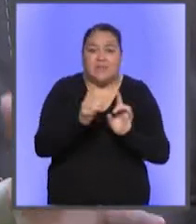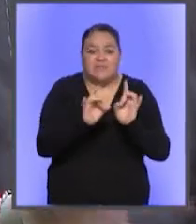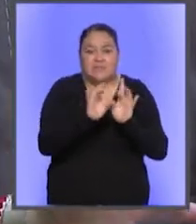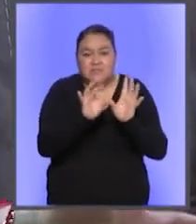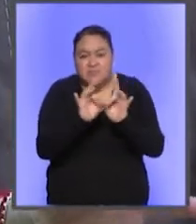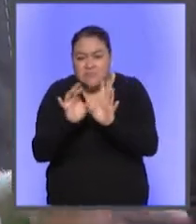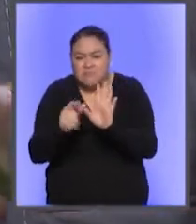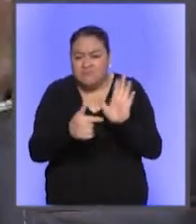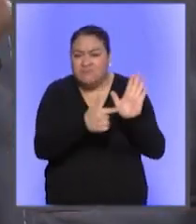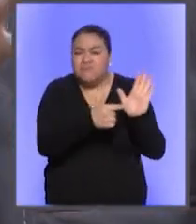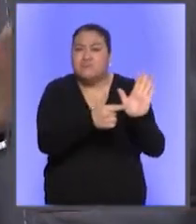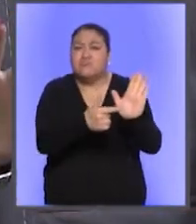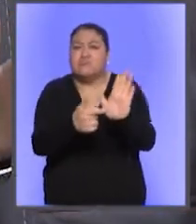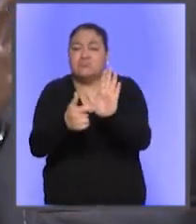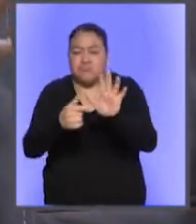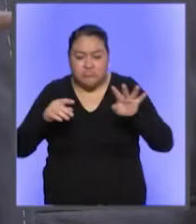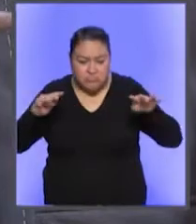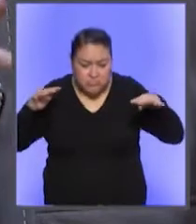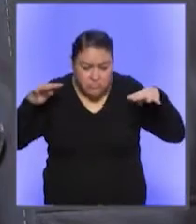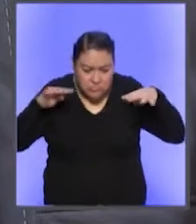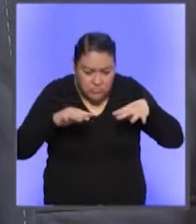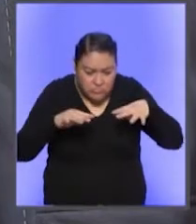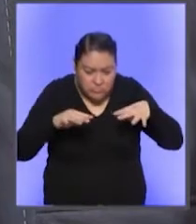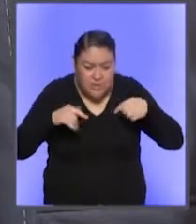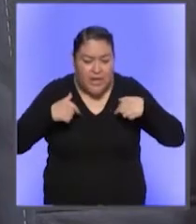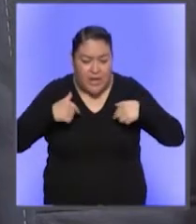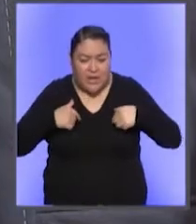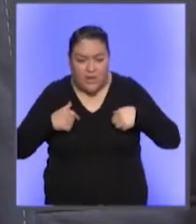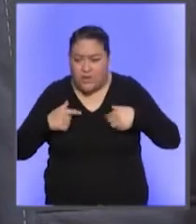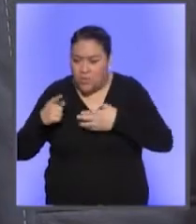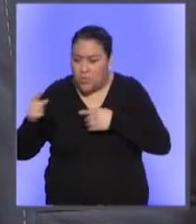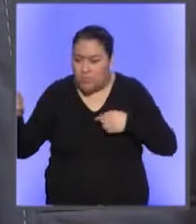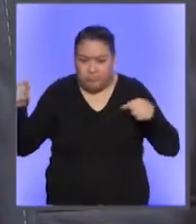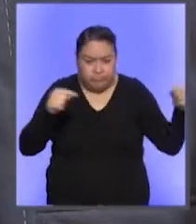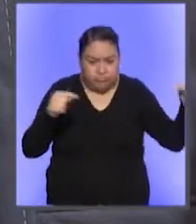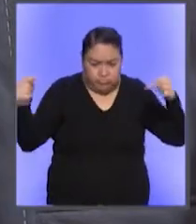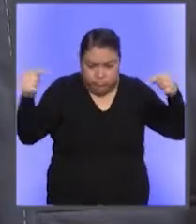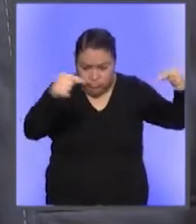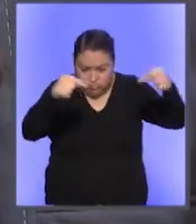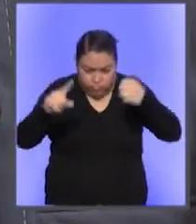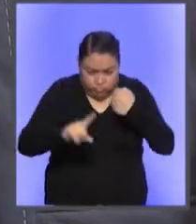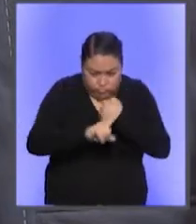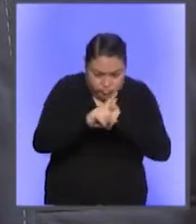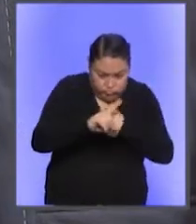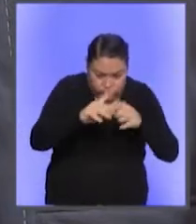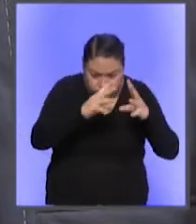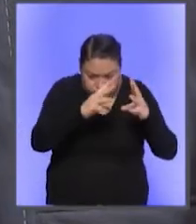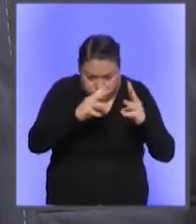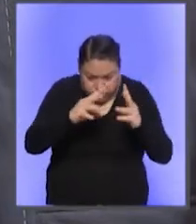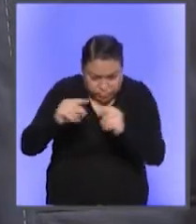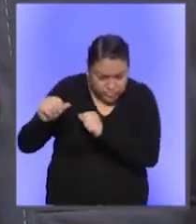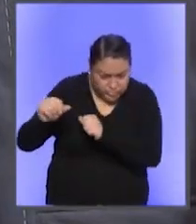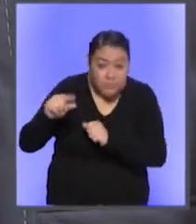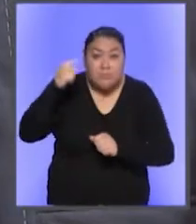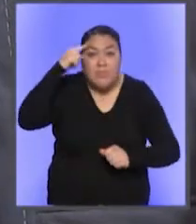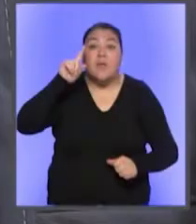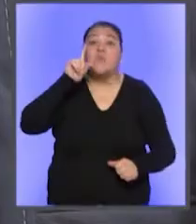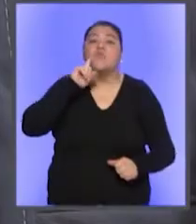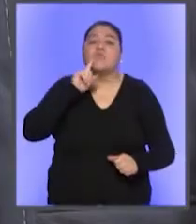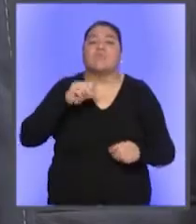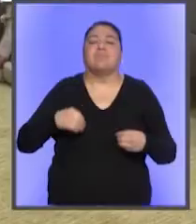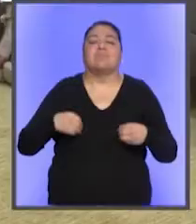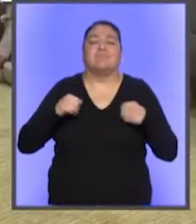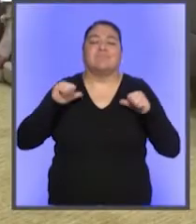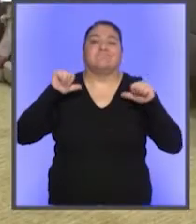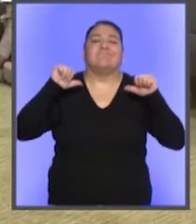la situación para poder abordarla de distintos frentes y poder generar condiciones mejores para